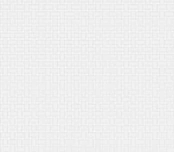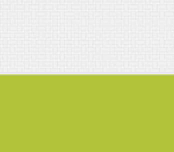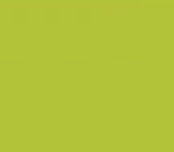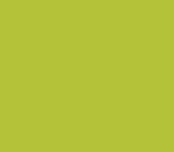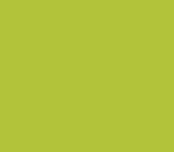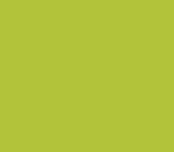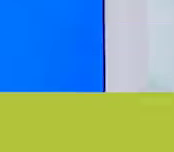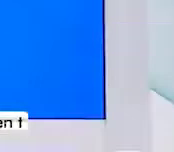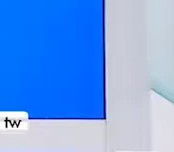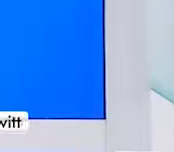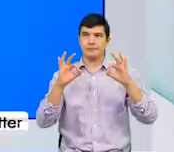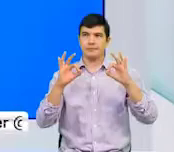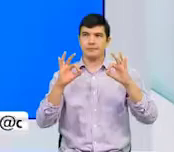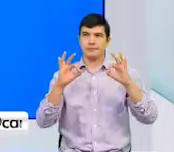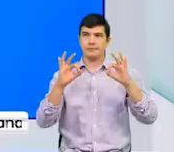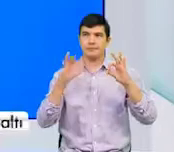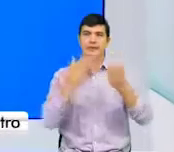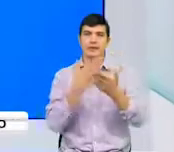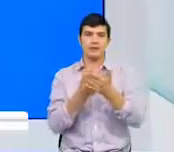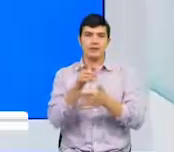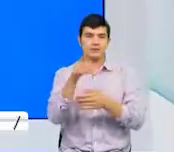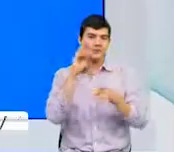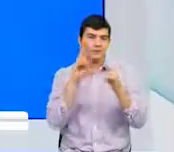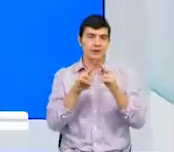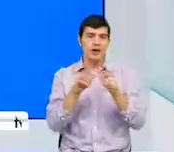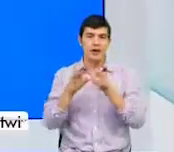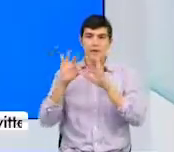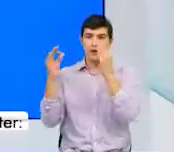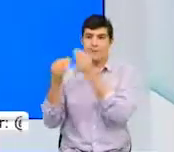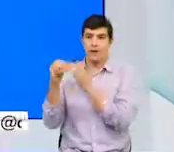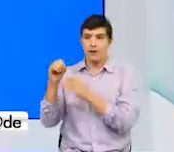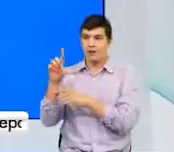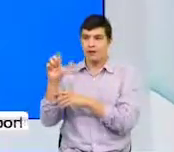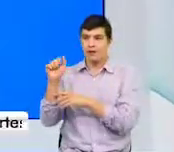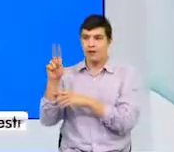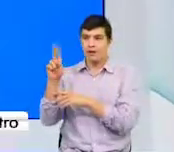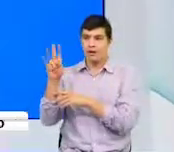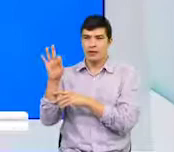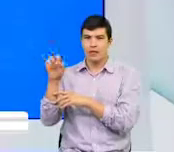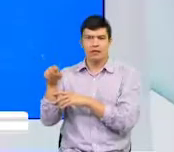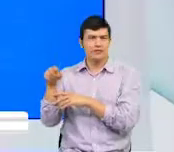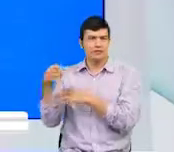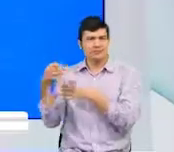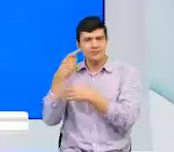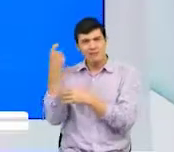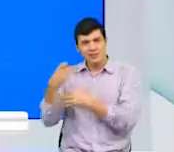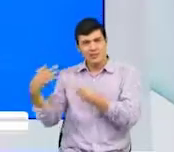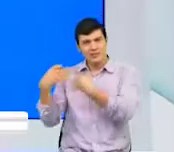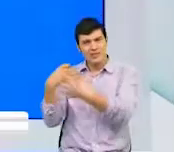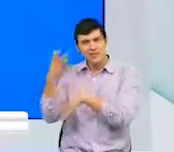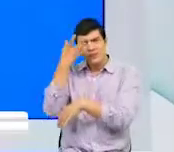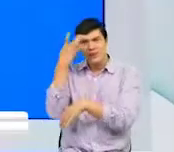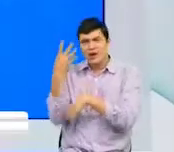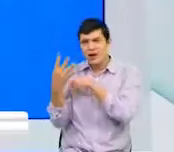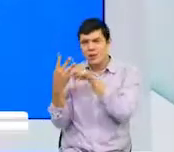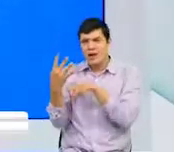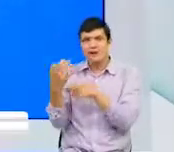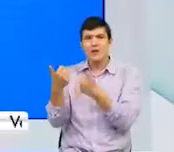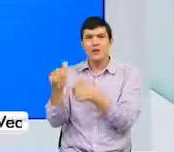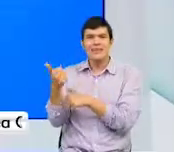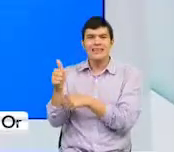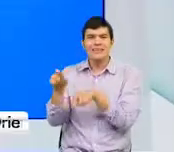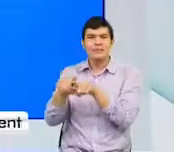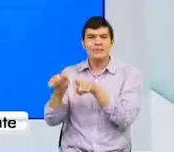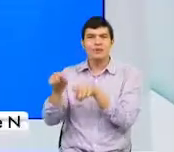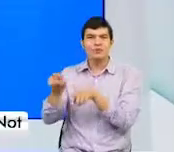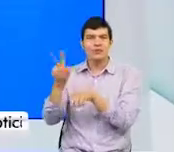canaltro.com. La familia Olarte León intenta encontrar una explicación que les permita comprender por qué 4 de sus 10 hermanos tienen una